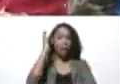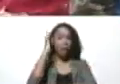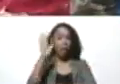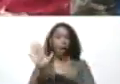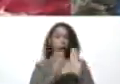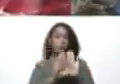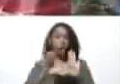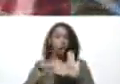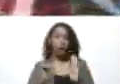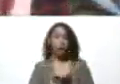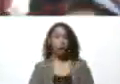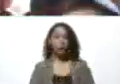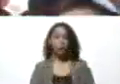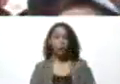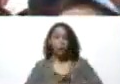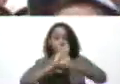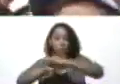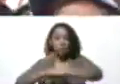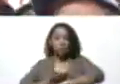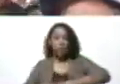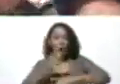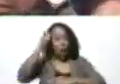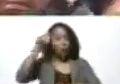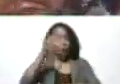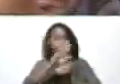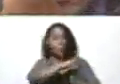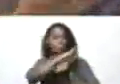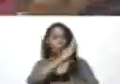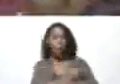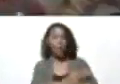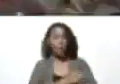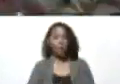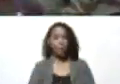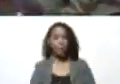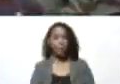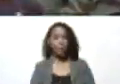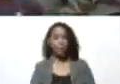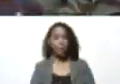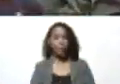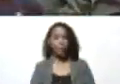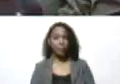constituyente, convocar al pueblo al poder,